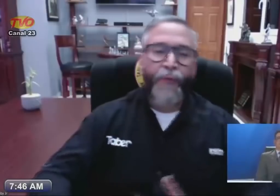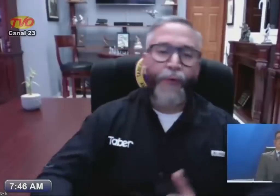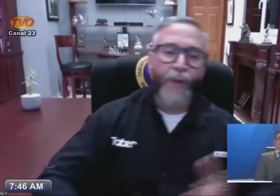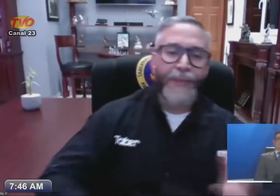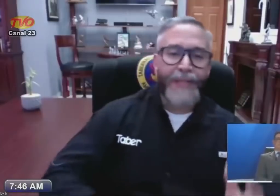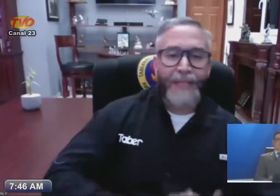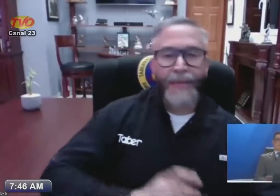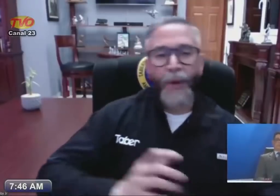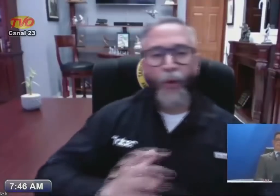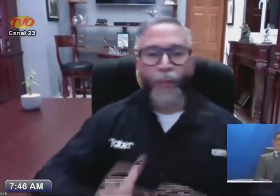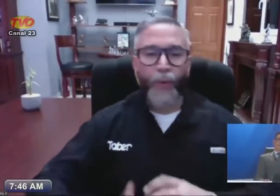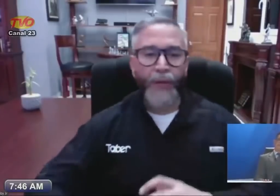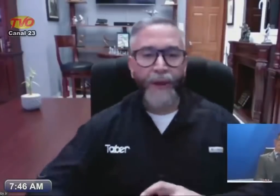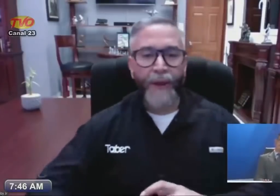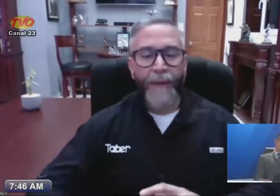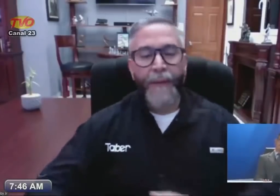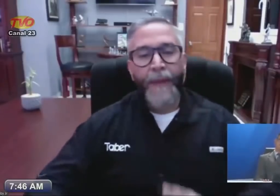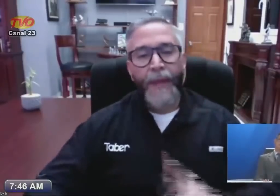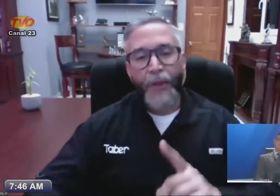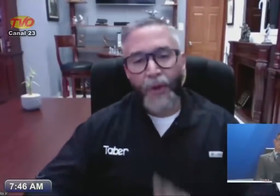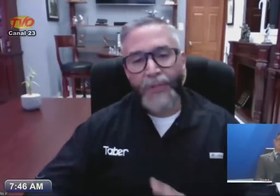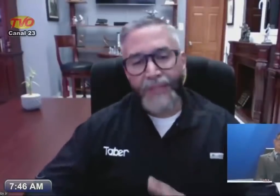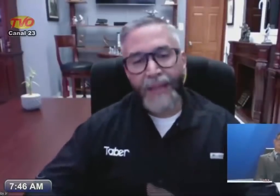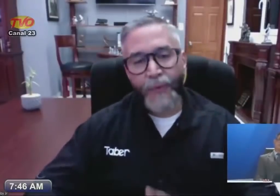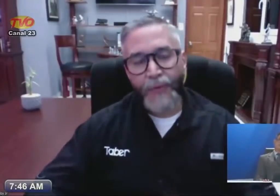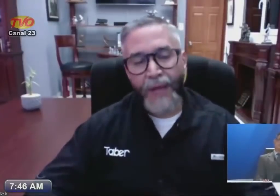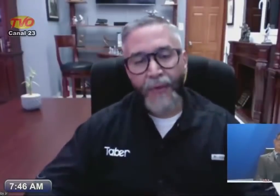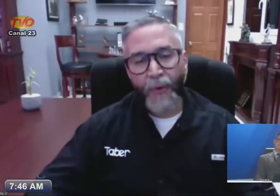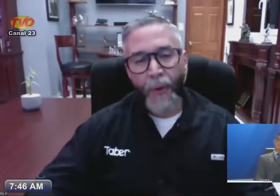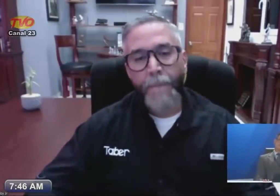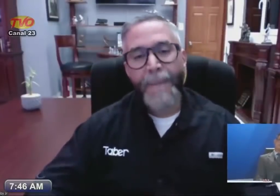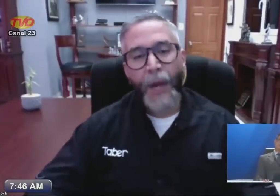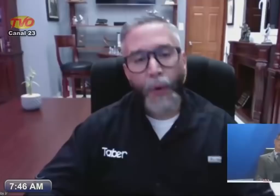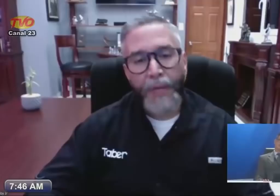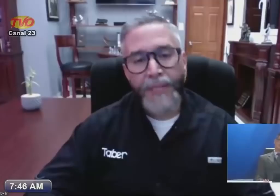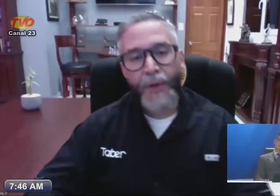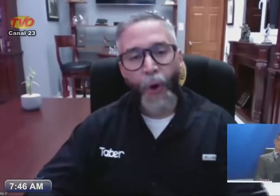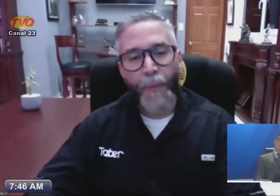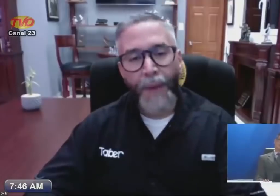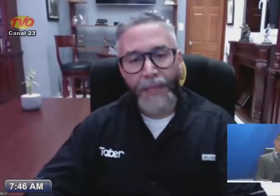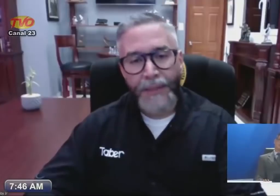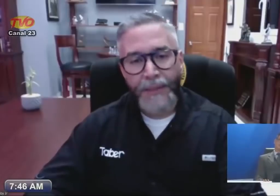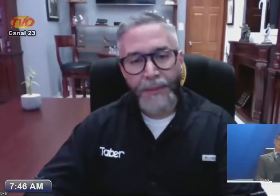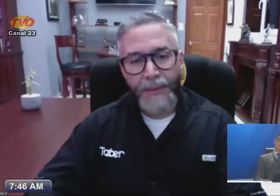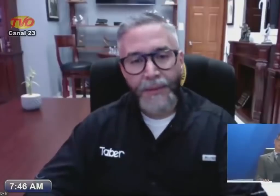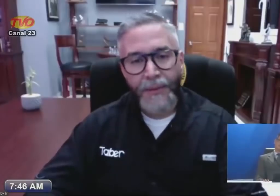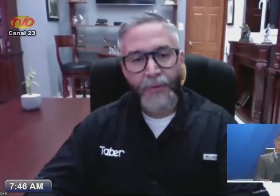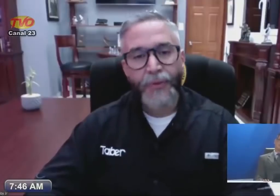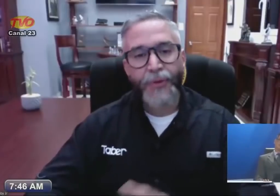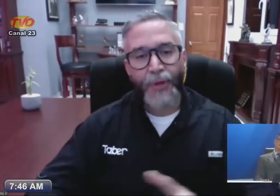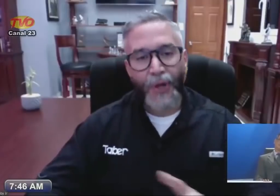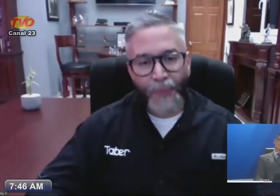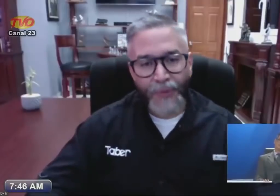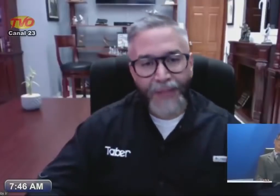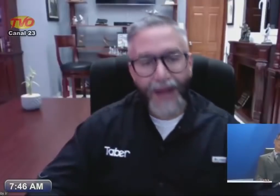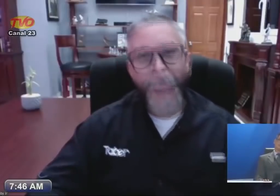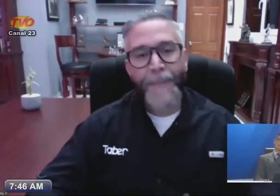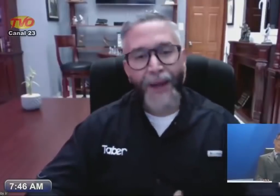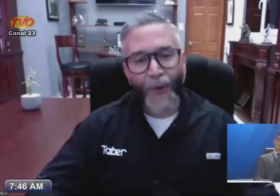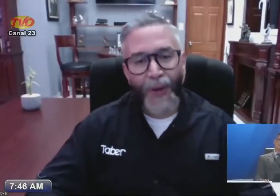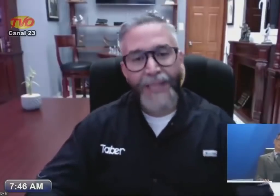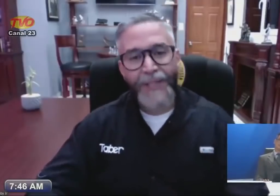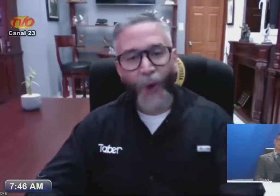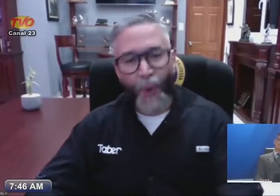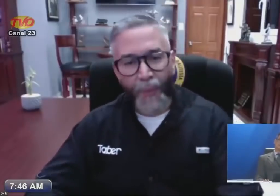formas de hacer mejor política y dios anda buscando mejores hombres dios busca